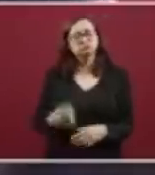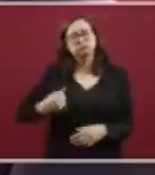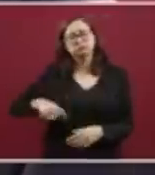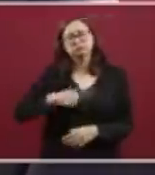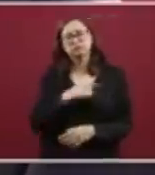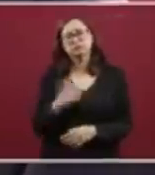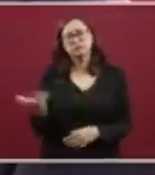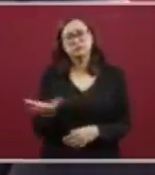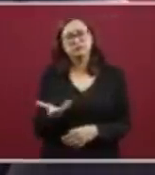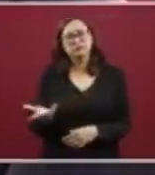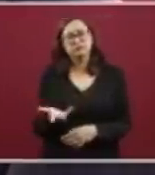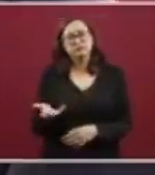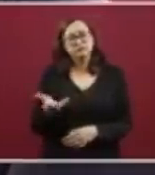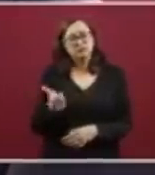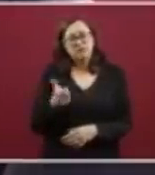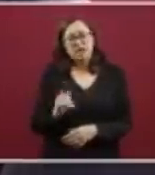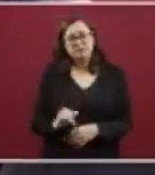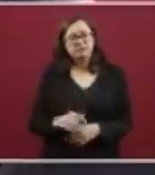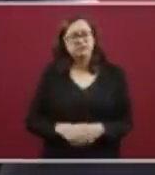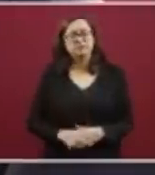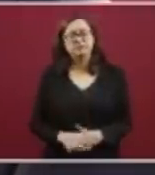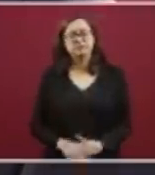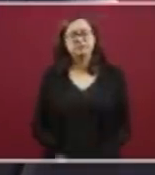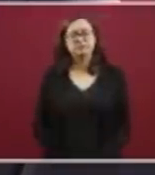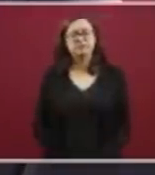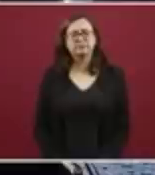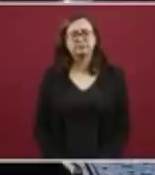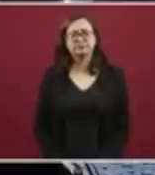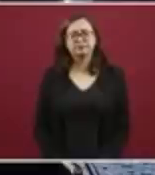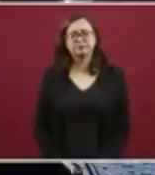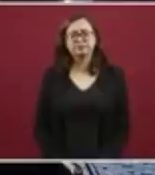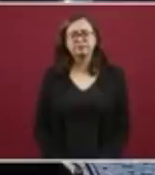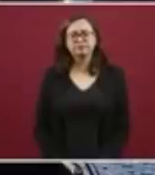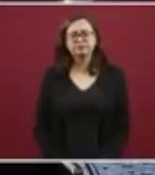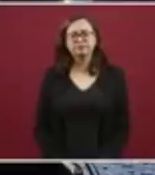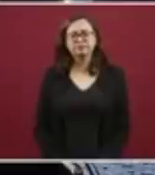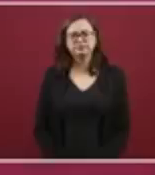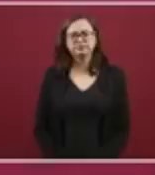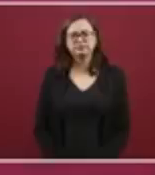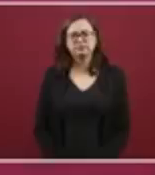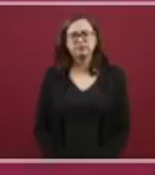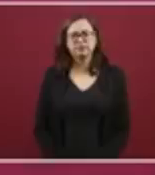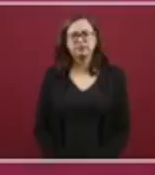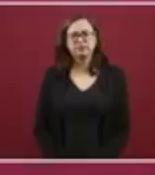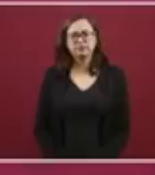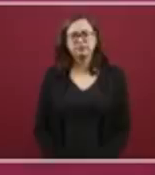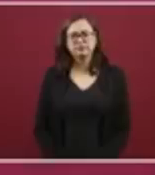En esto también ofrezco disculpa por estar